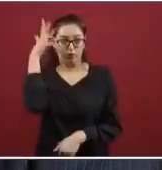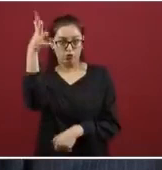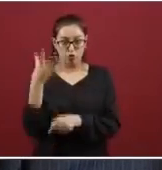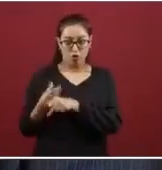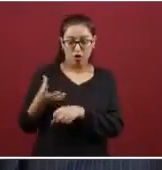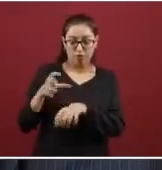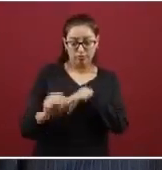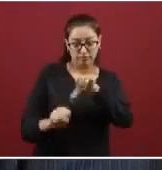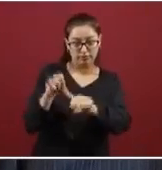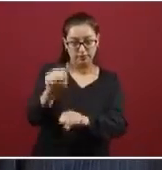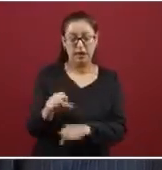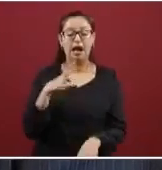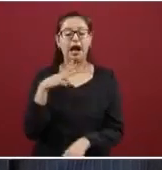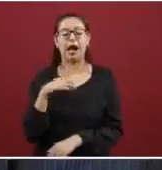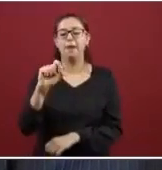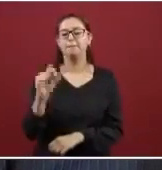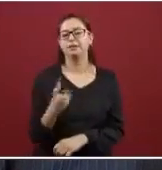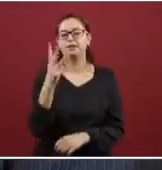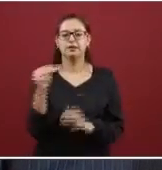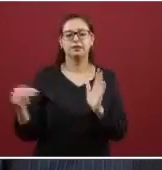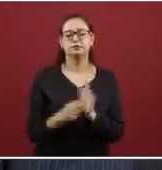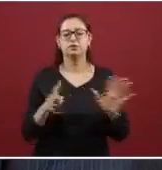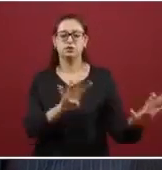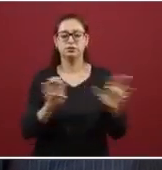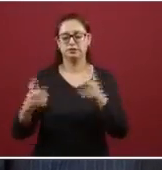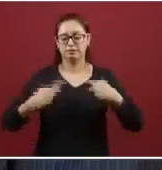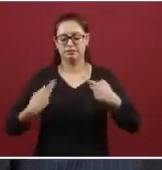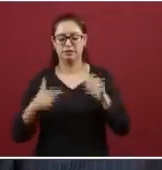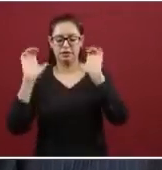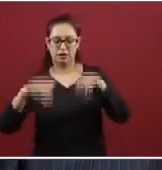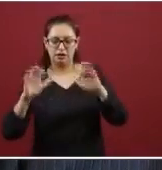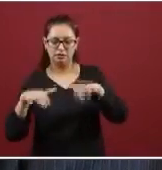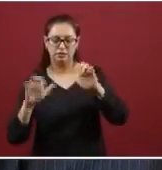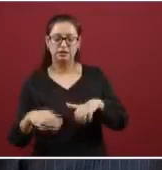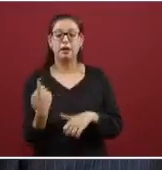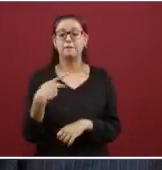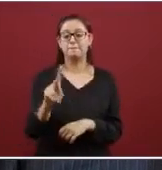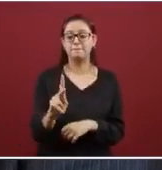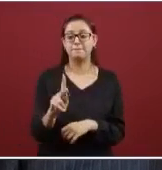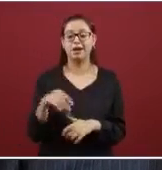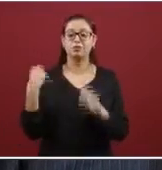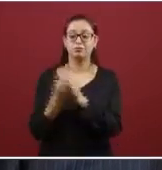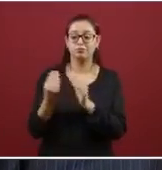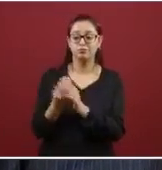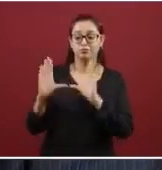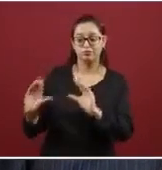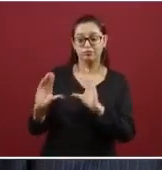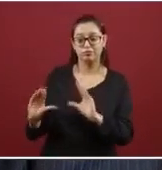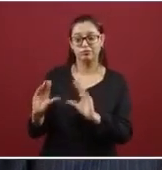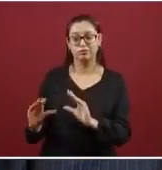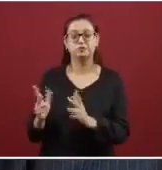tiene reportes que hay 23.900 inscritos, pero que serán capacitados